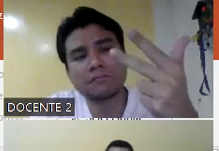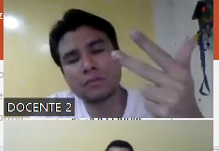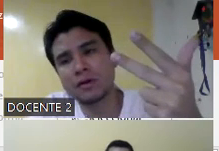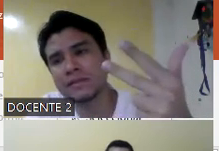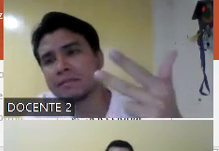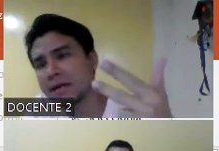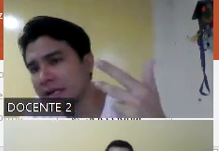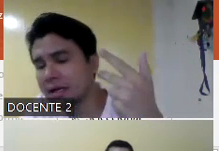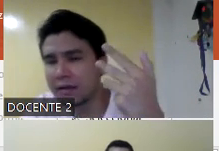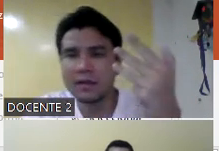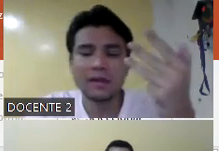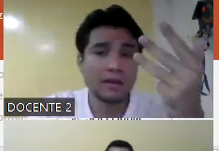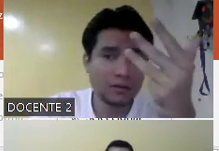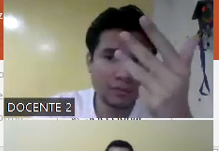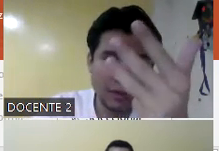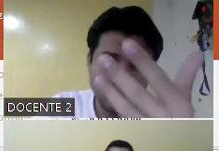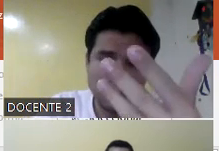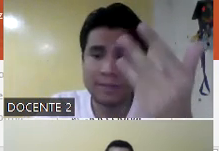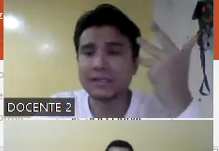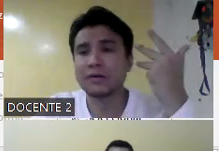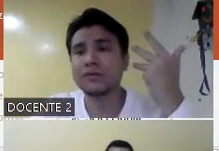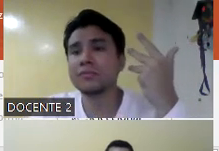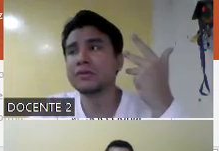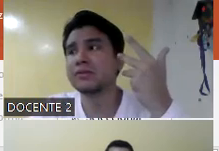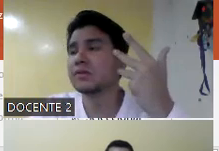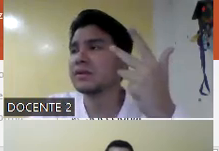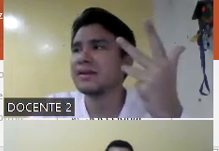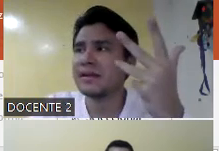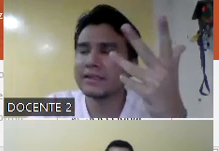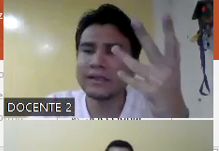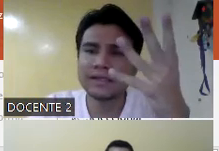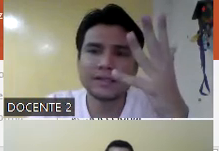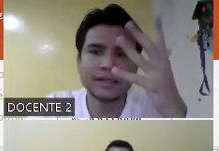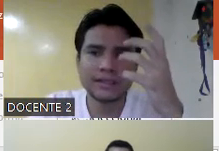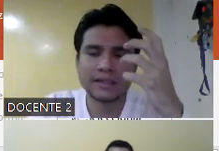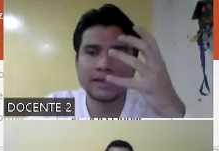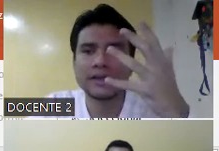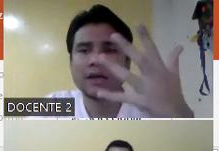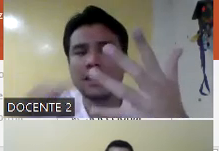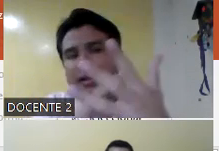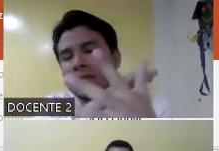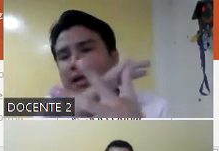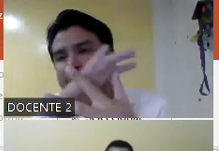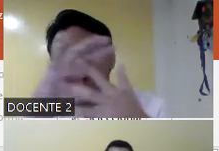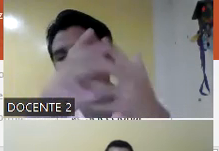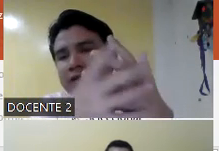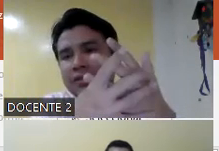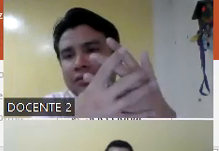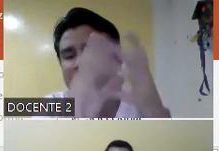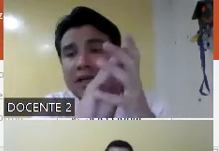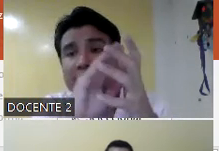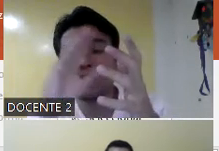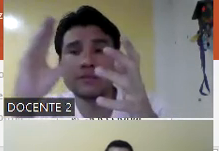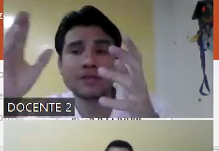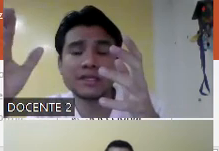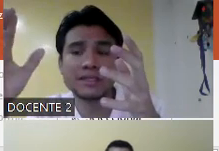casa, por problemas de pareja, los problemas económicos, etcétera, etcétera, etcétera. Eliminamos